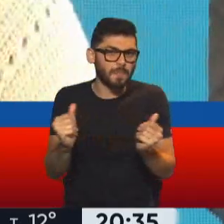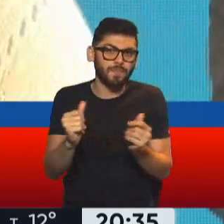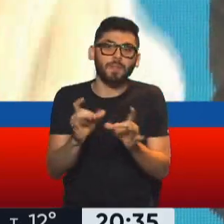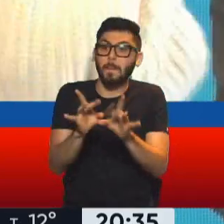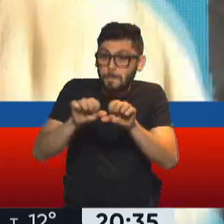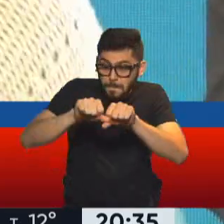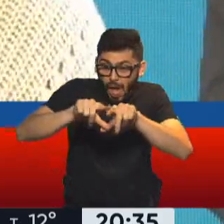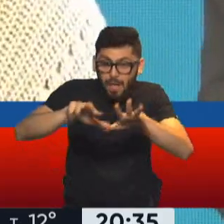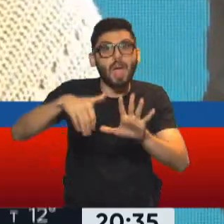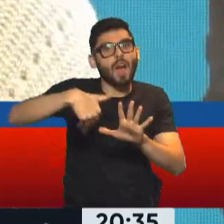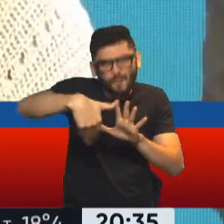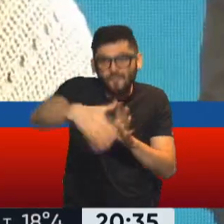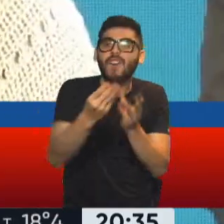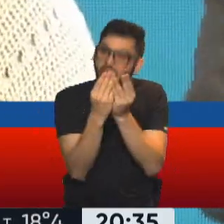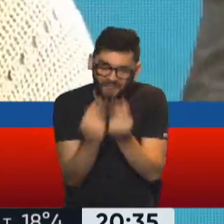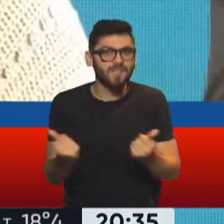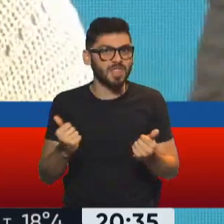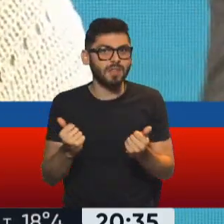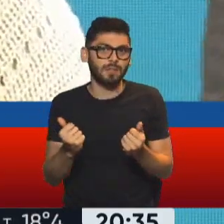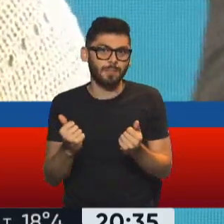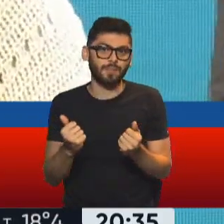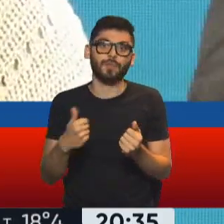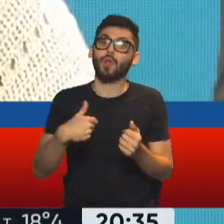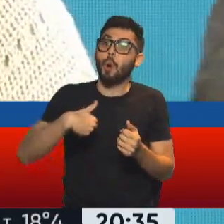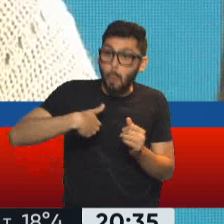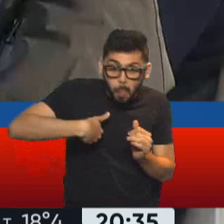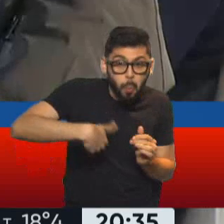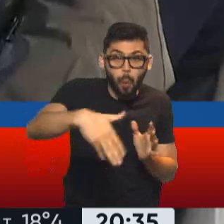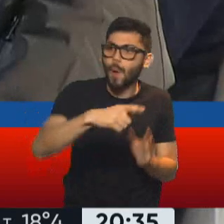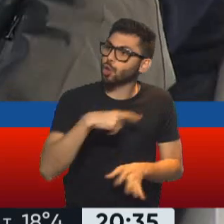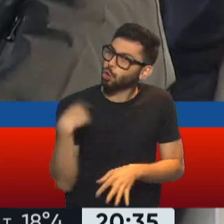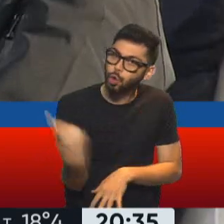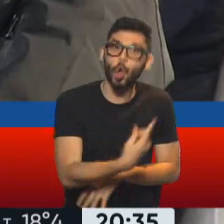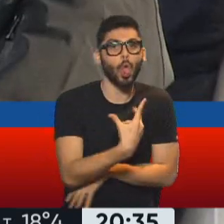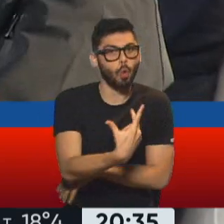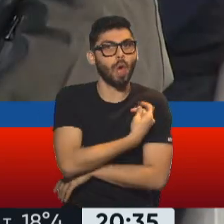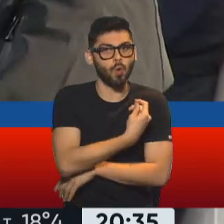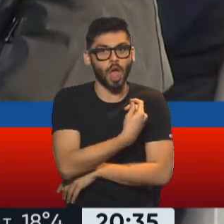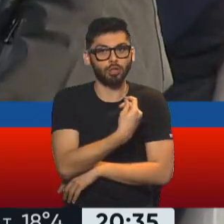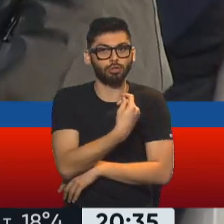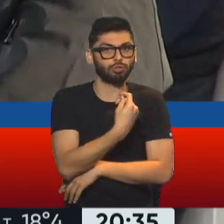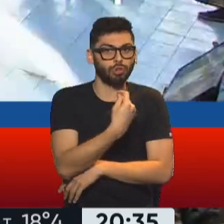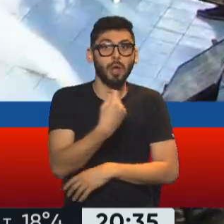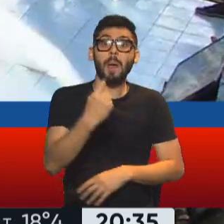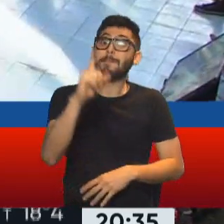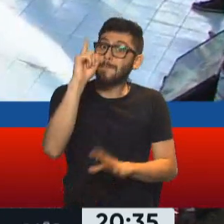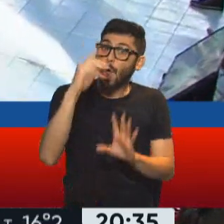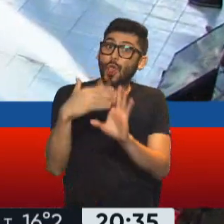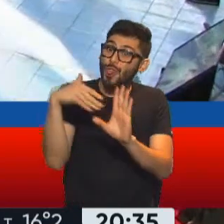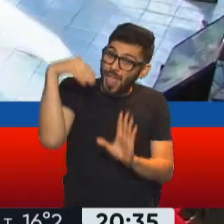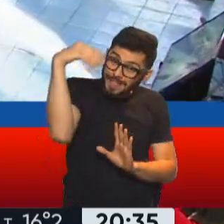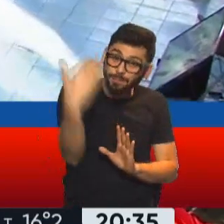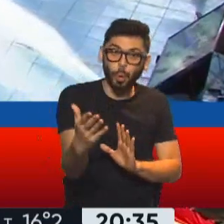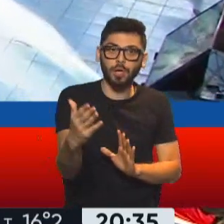pandemia se va a acabar, vamos a estar todos y todas vacunados, pero después vamos a tener